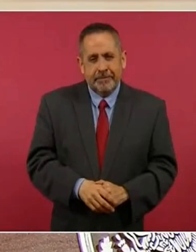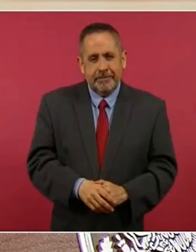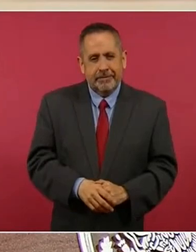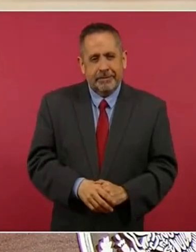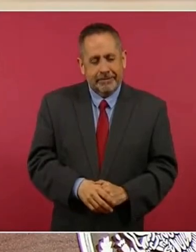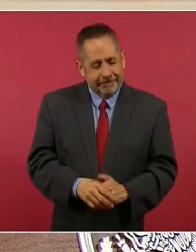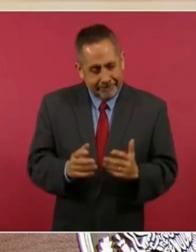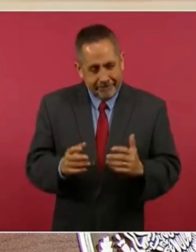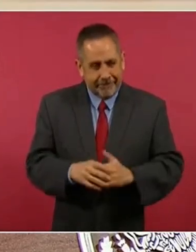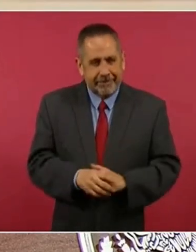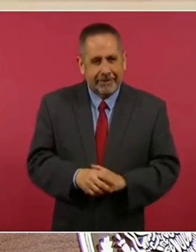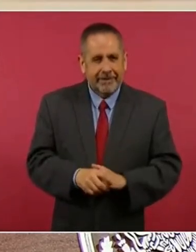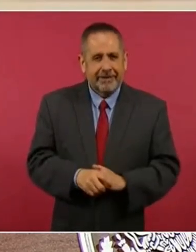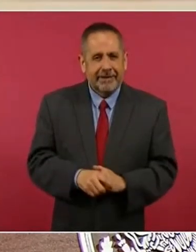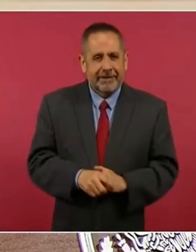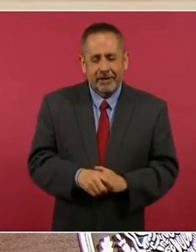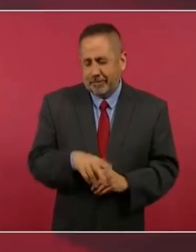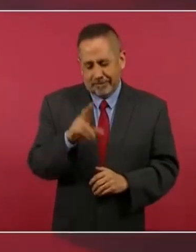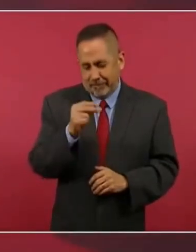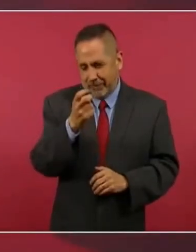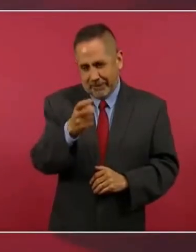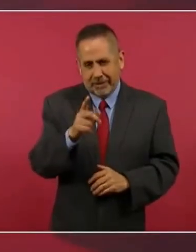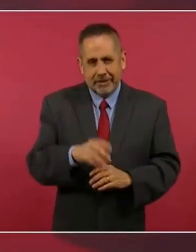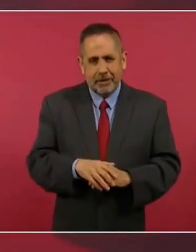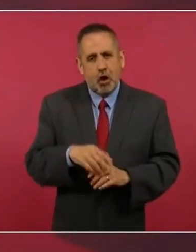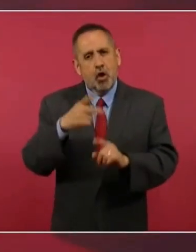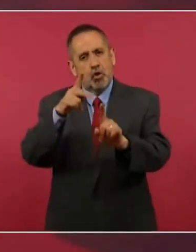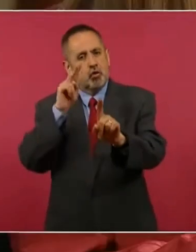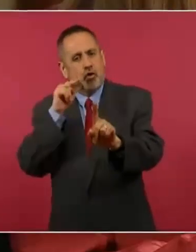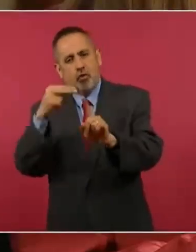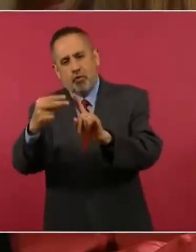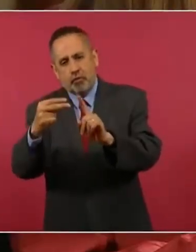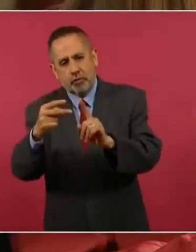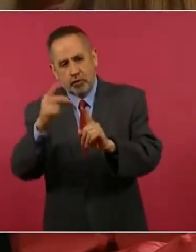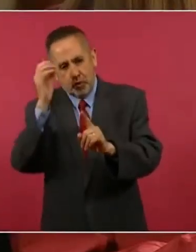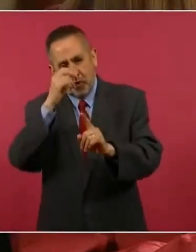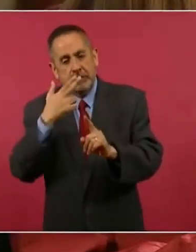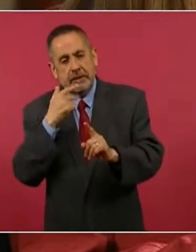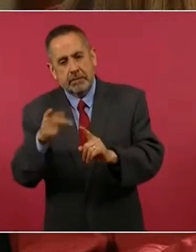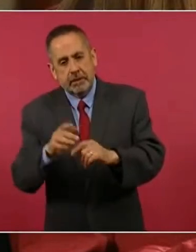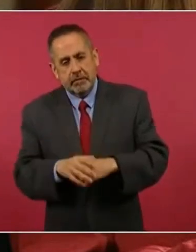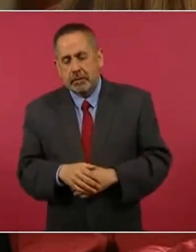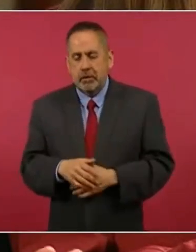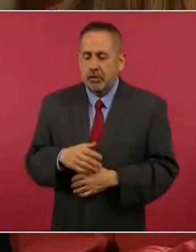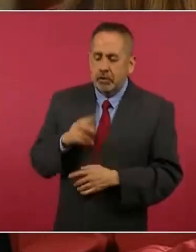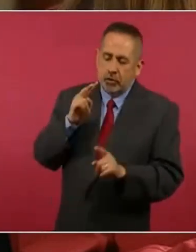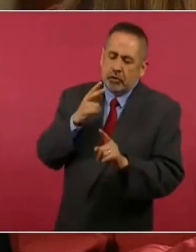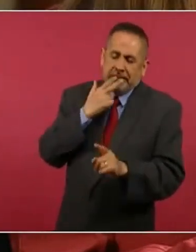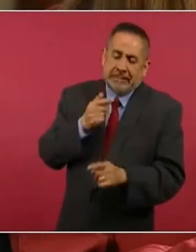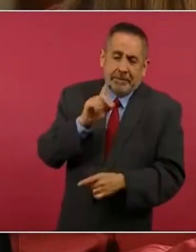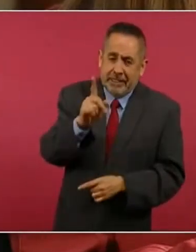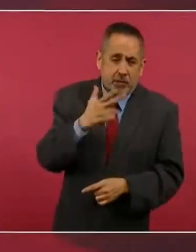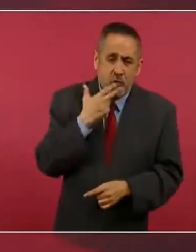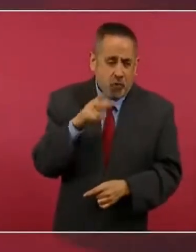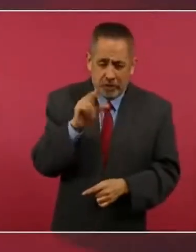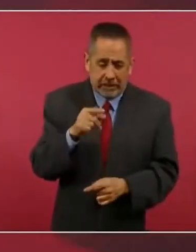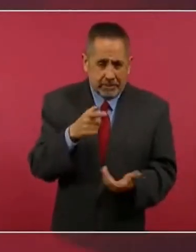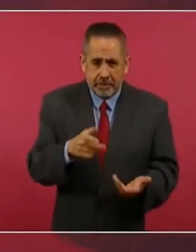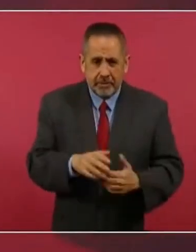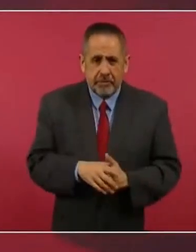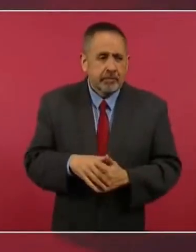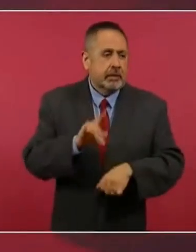O sea, no es así. Desde su punto de vista no funciona. No funciona. Y